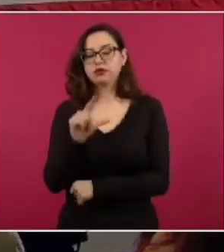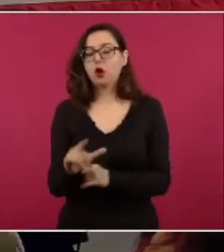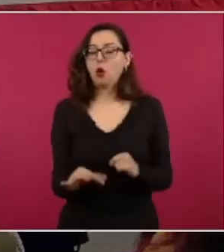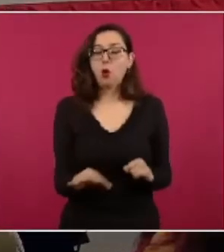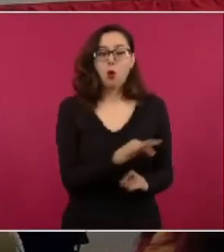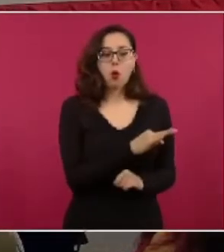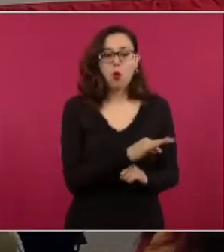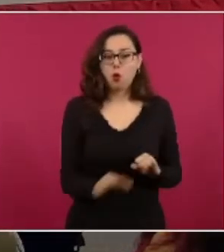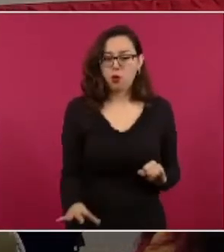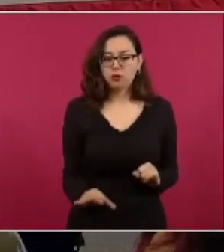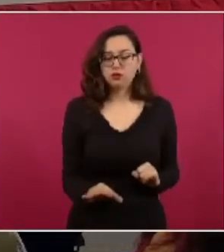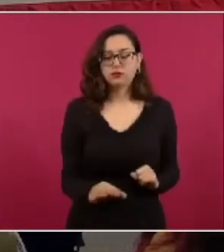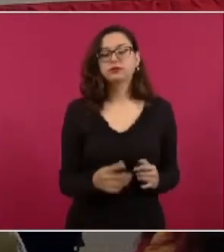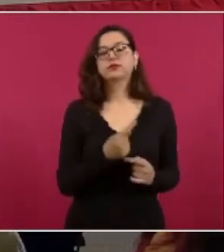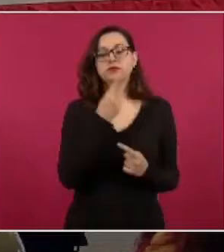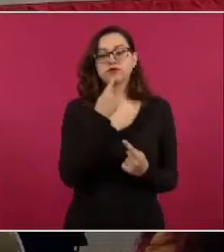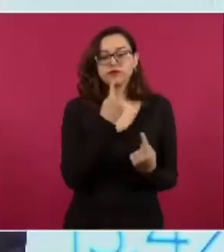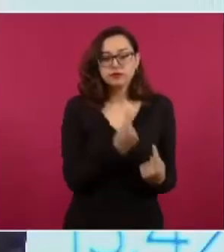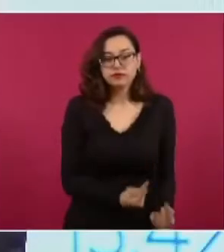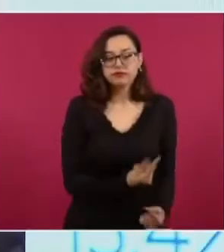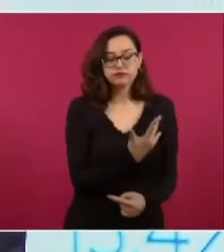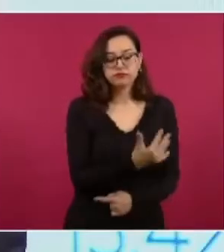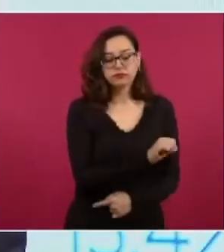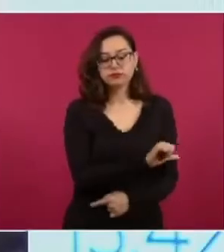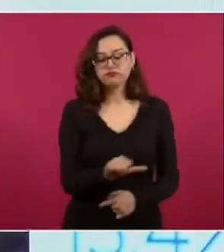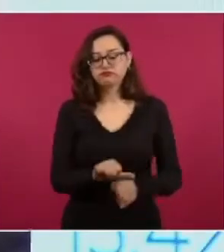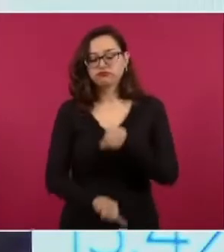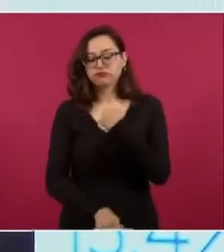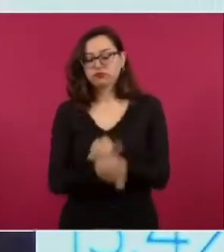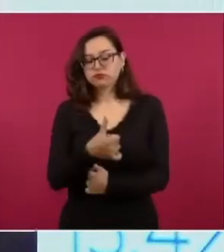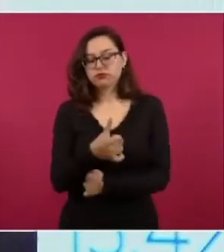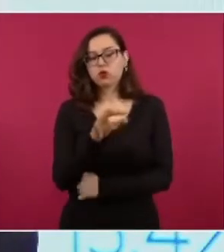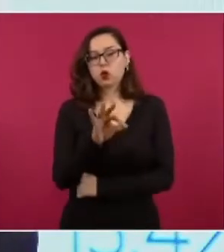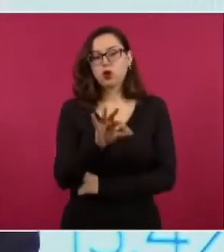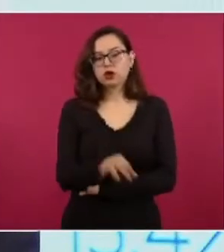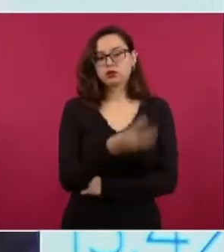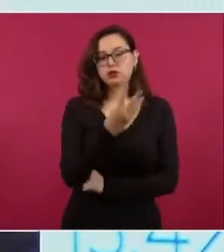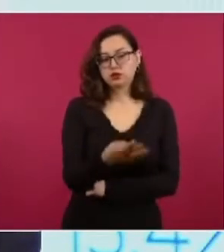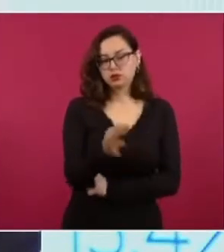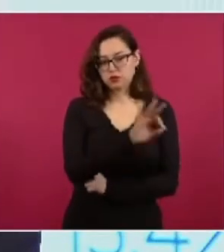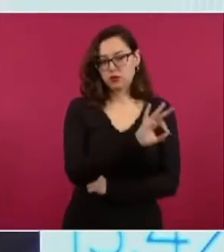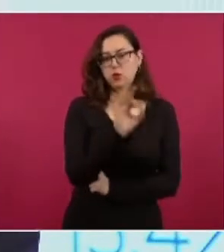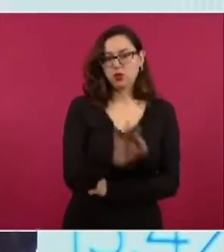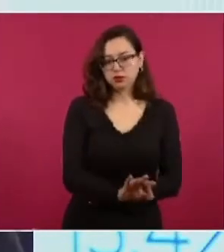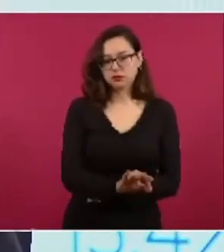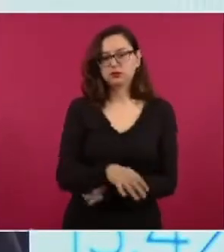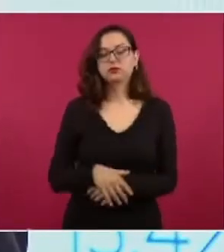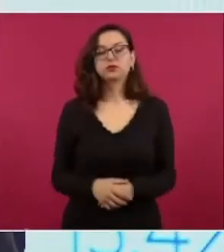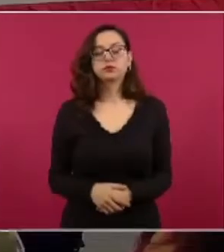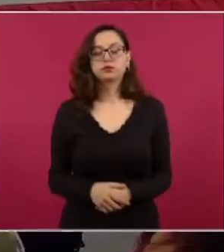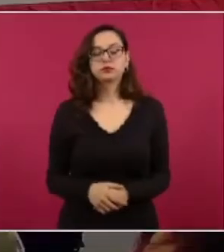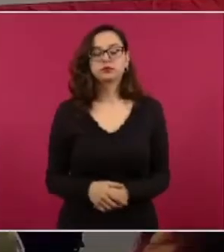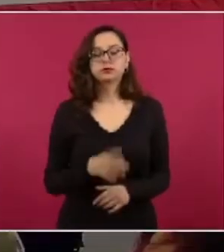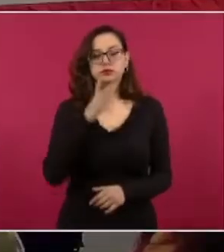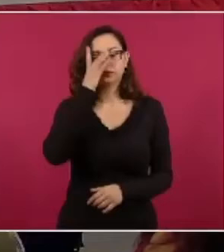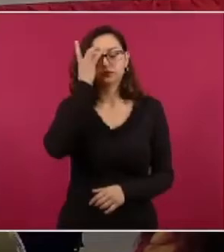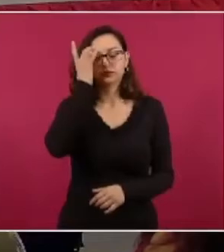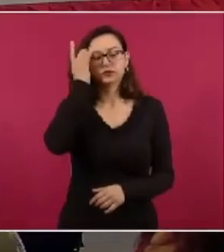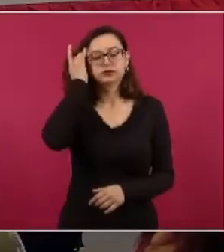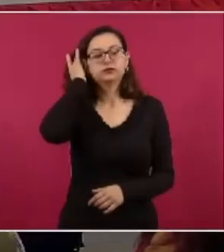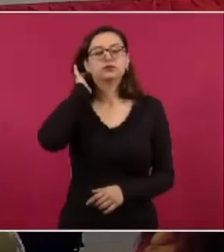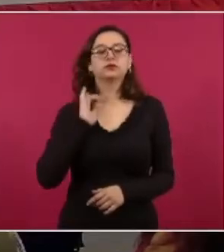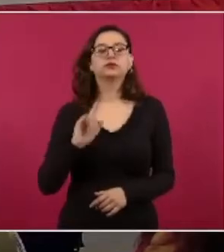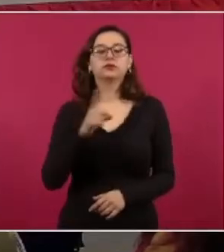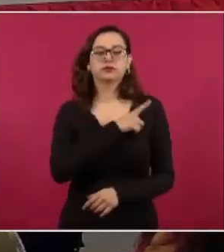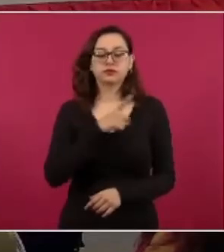está más activa, que es la de 5 a 11, donde estamos en 44%. Queremos aprovechar para recordar que